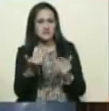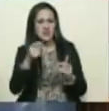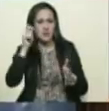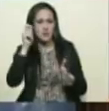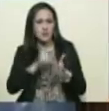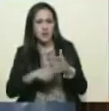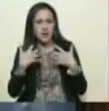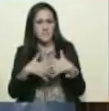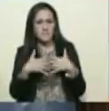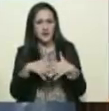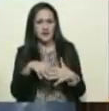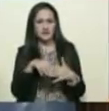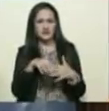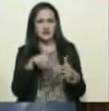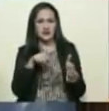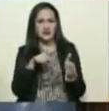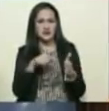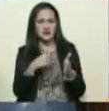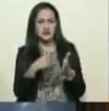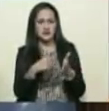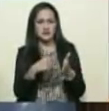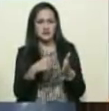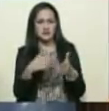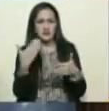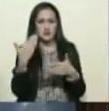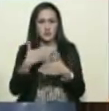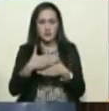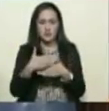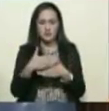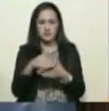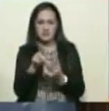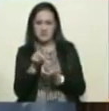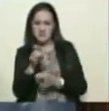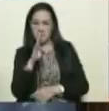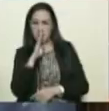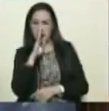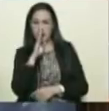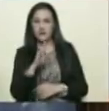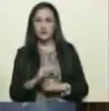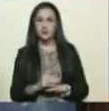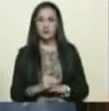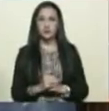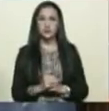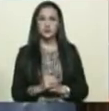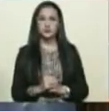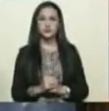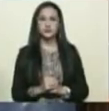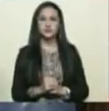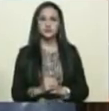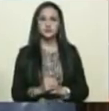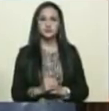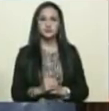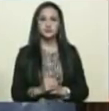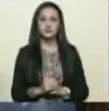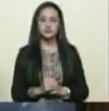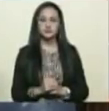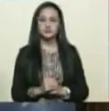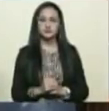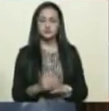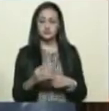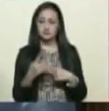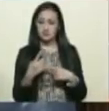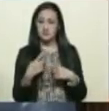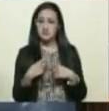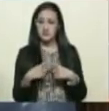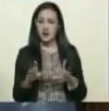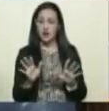de verdad de enajenar y grabar lo que de cuenta pero luego de esto voy a hacer